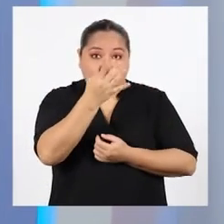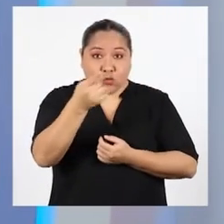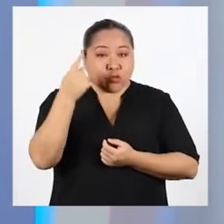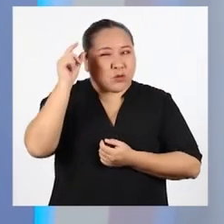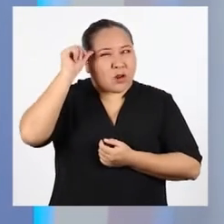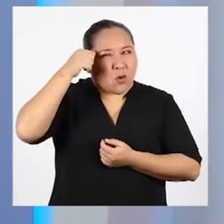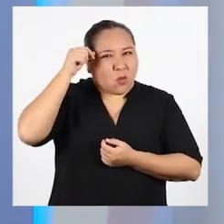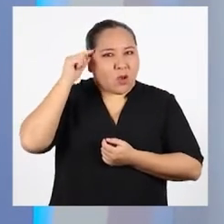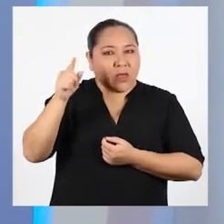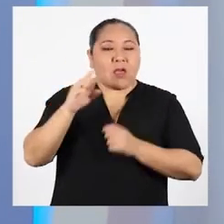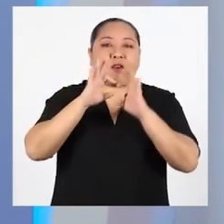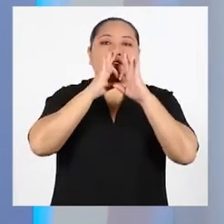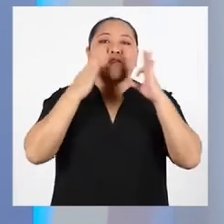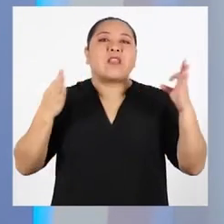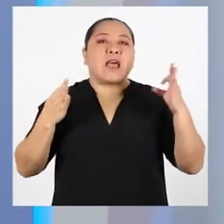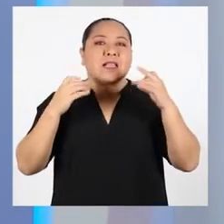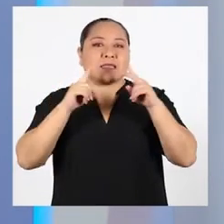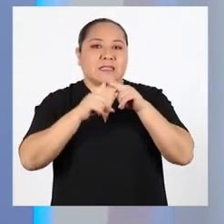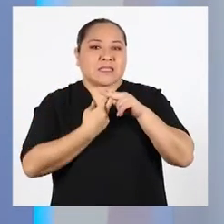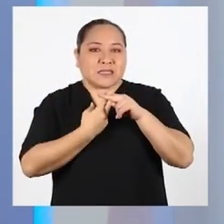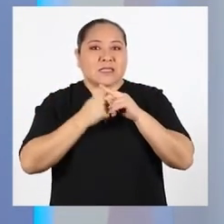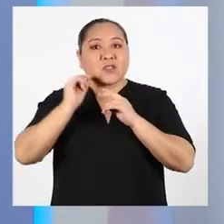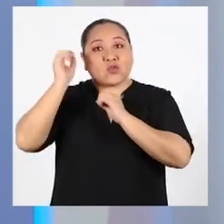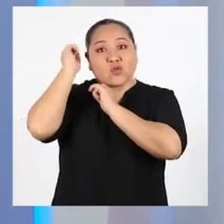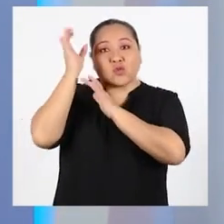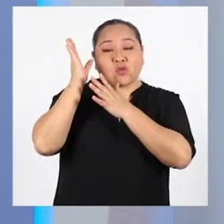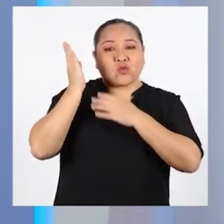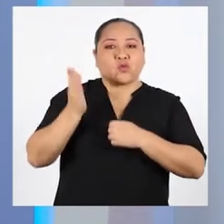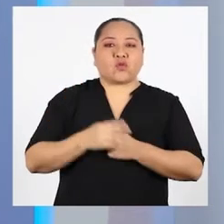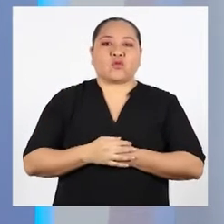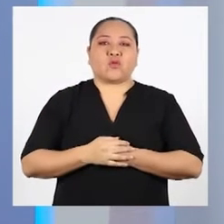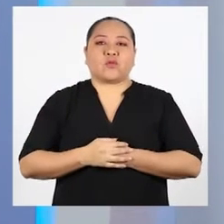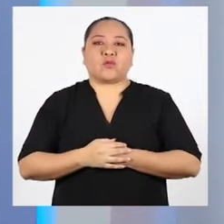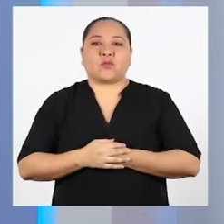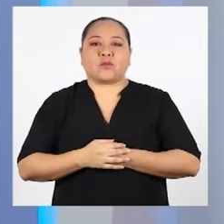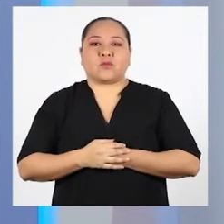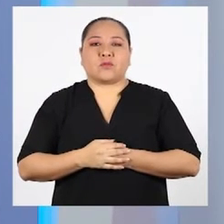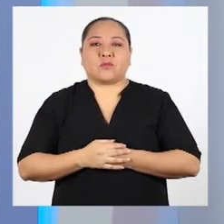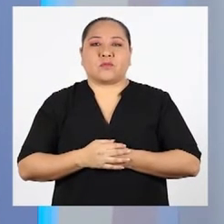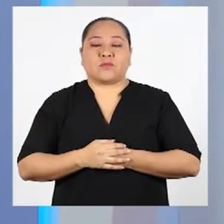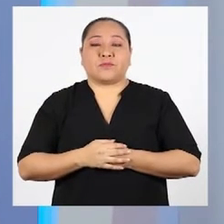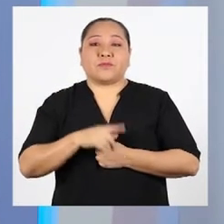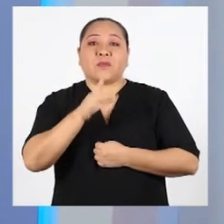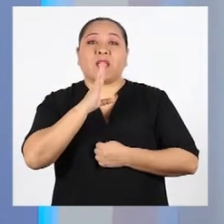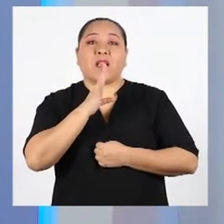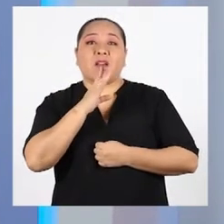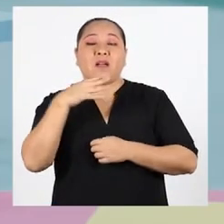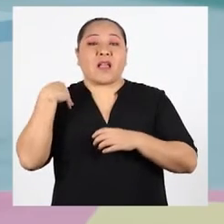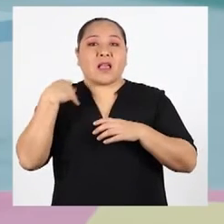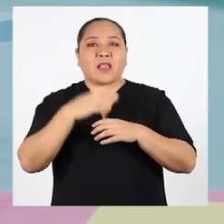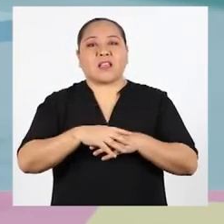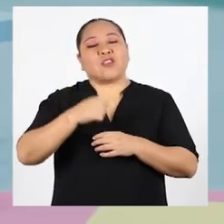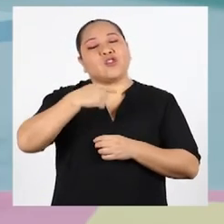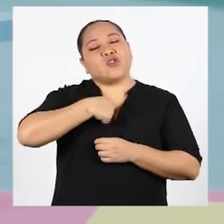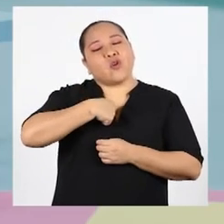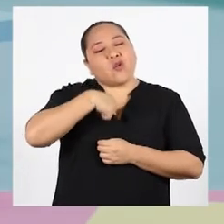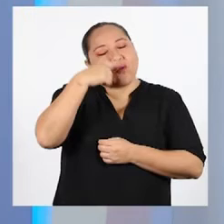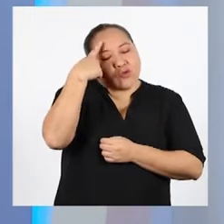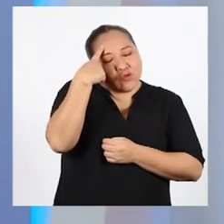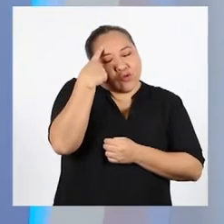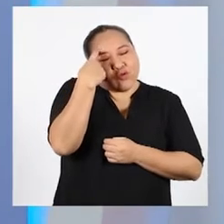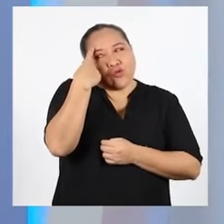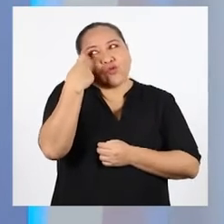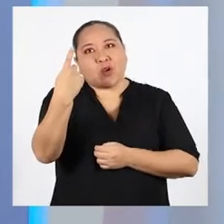ustedes se acuerden de él por la frase inicial de su discurso: I have a dream. ¿Tengo un